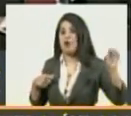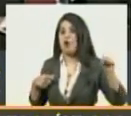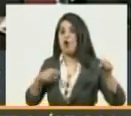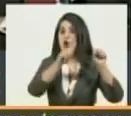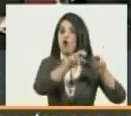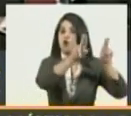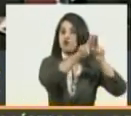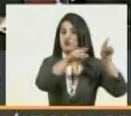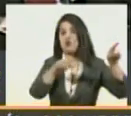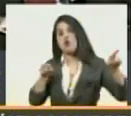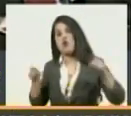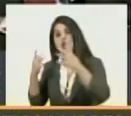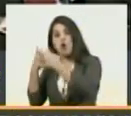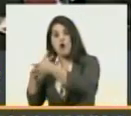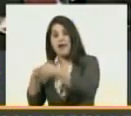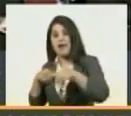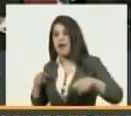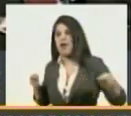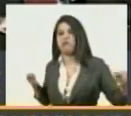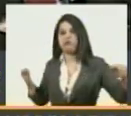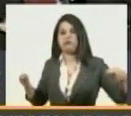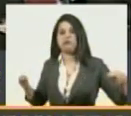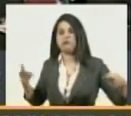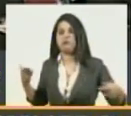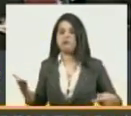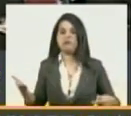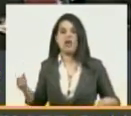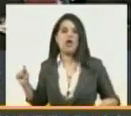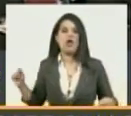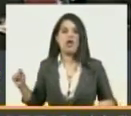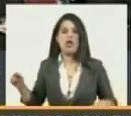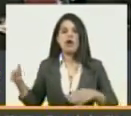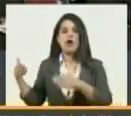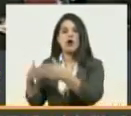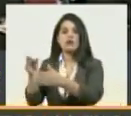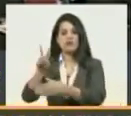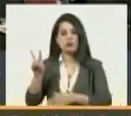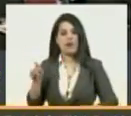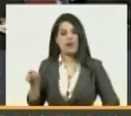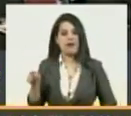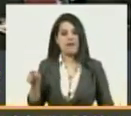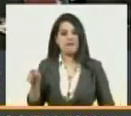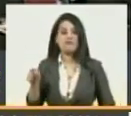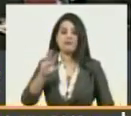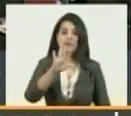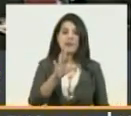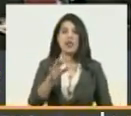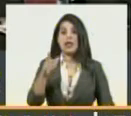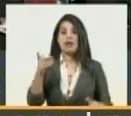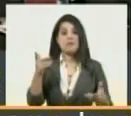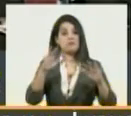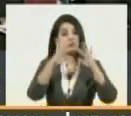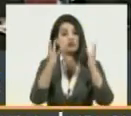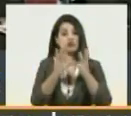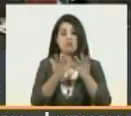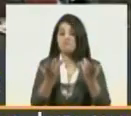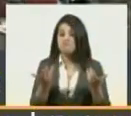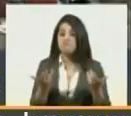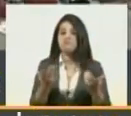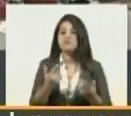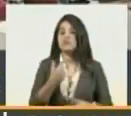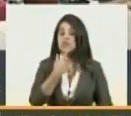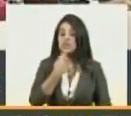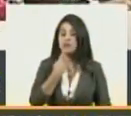seno de la Organización de los Estados Americanos contra nuestro país. La comunidad internacional ha